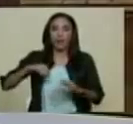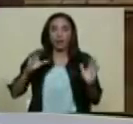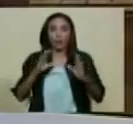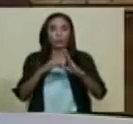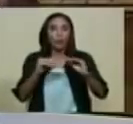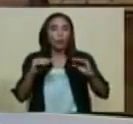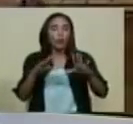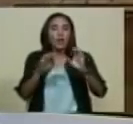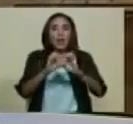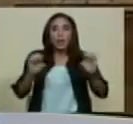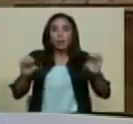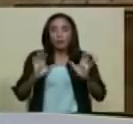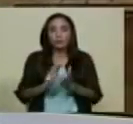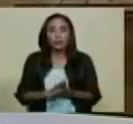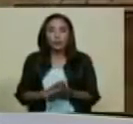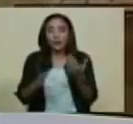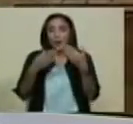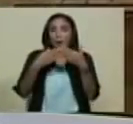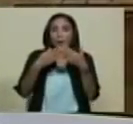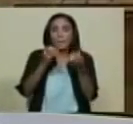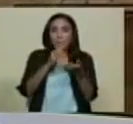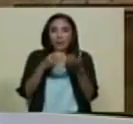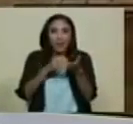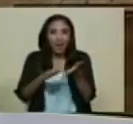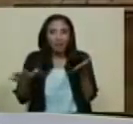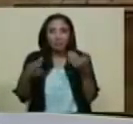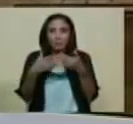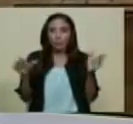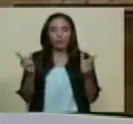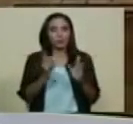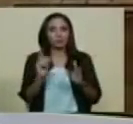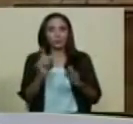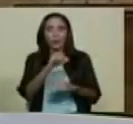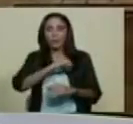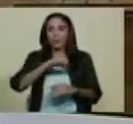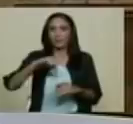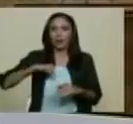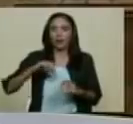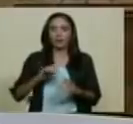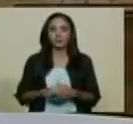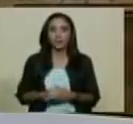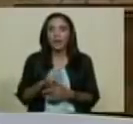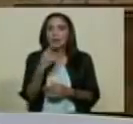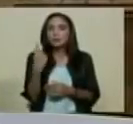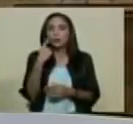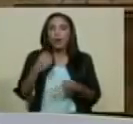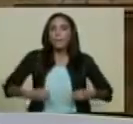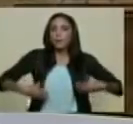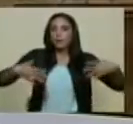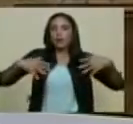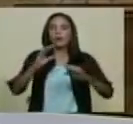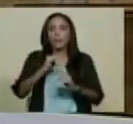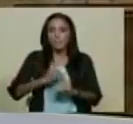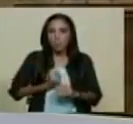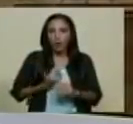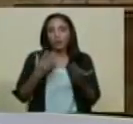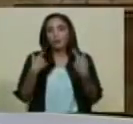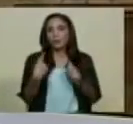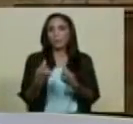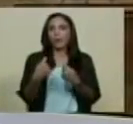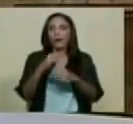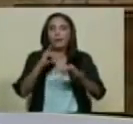educación pública nacional, la educación universitaria para las élites que pudieran pagar,